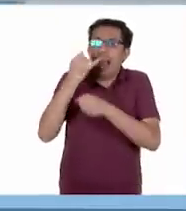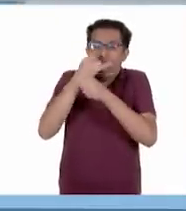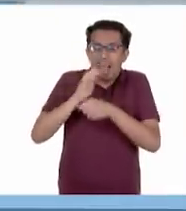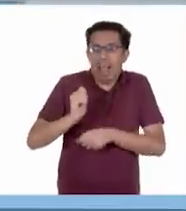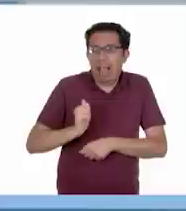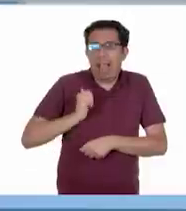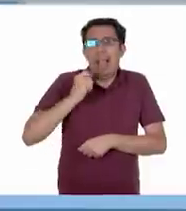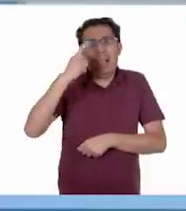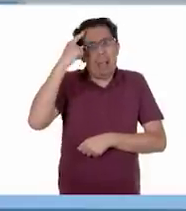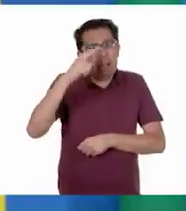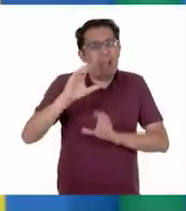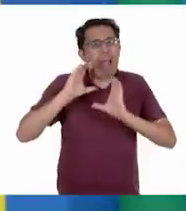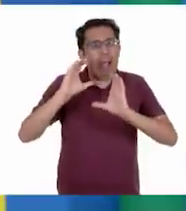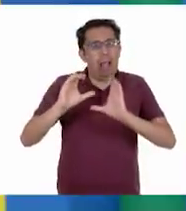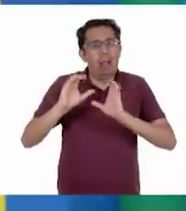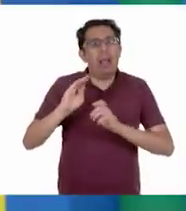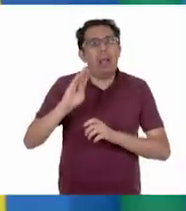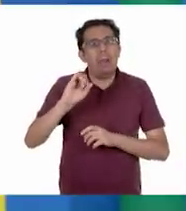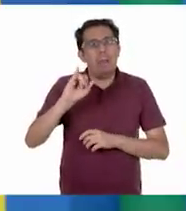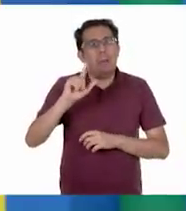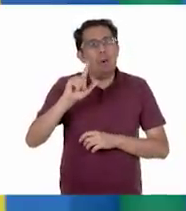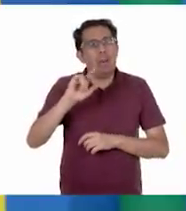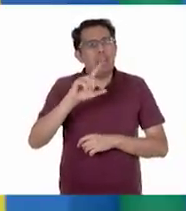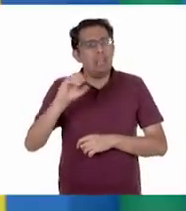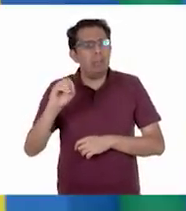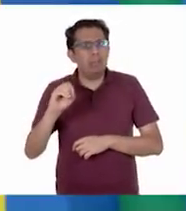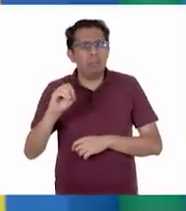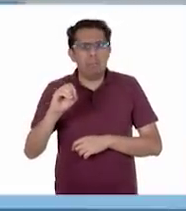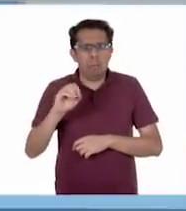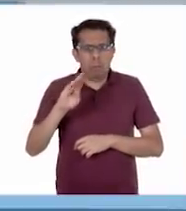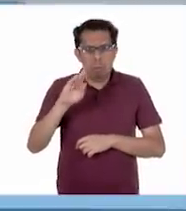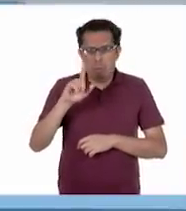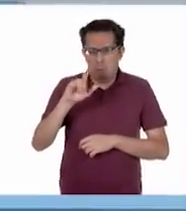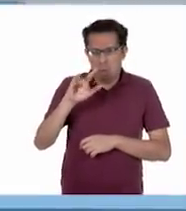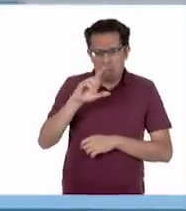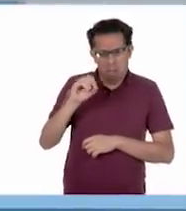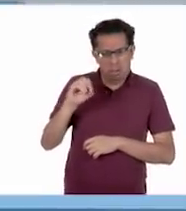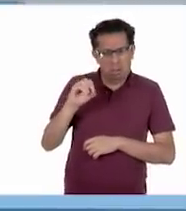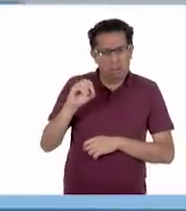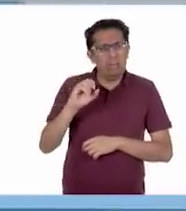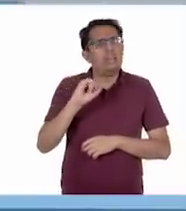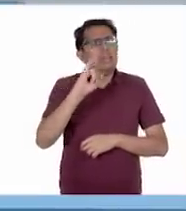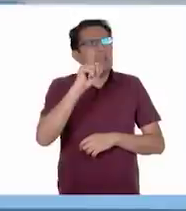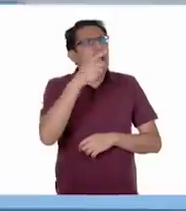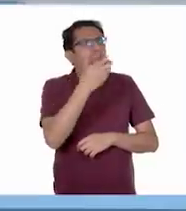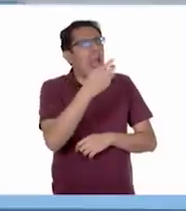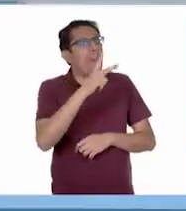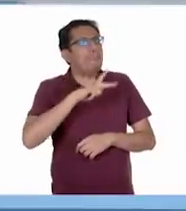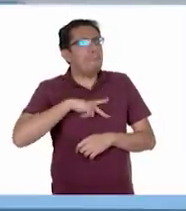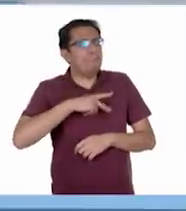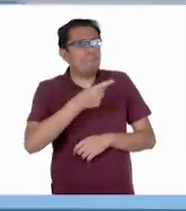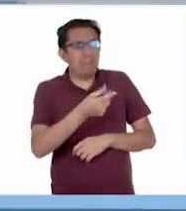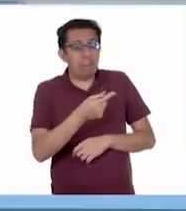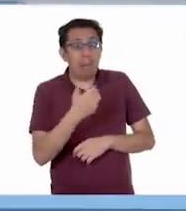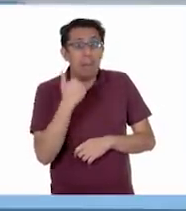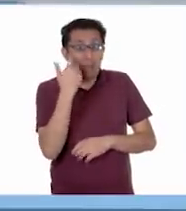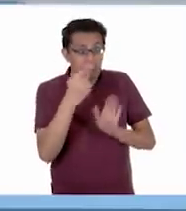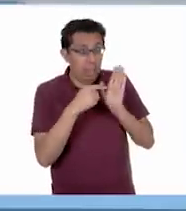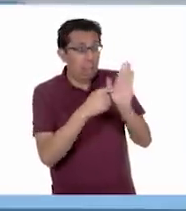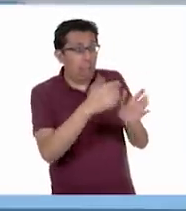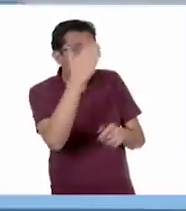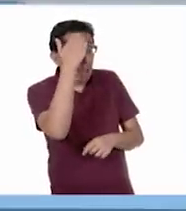con Bolillo. ¿Bolillo? Sí, Bolillo es mi perro. ¿Lo quieren